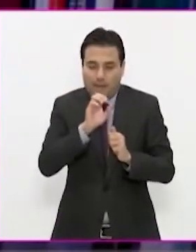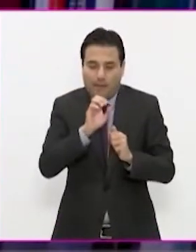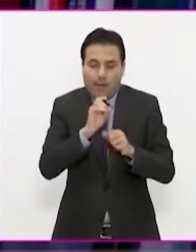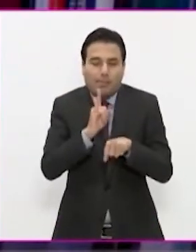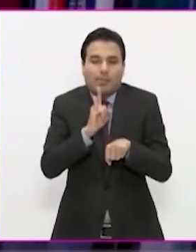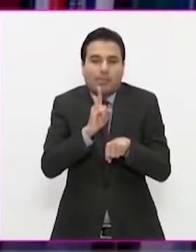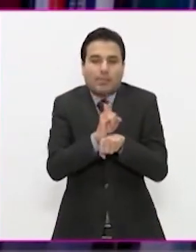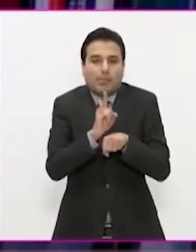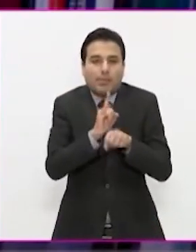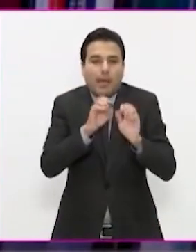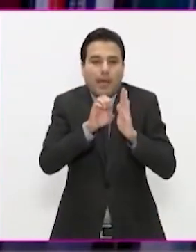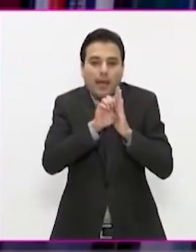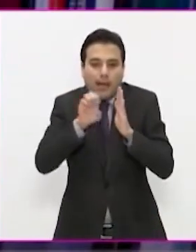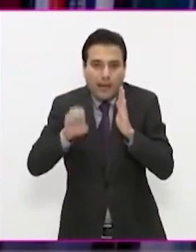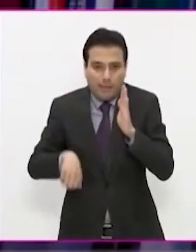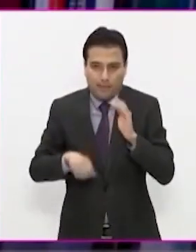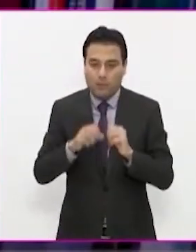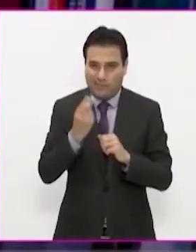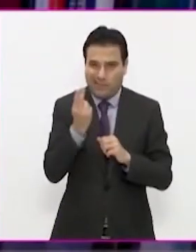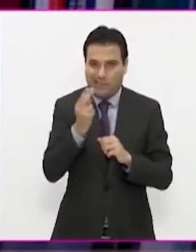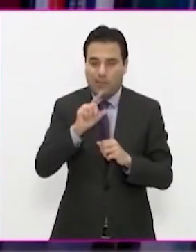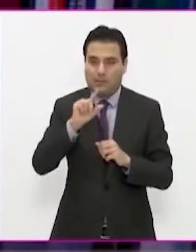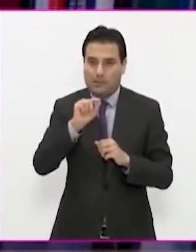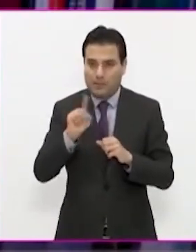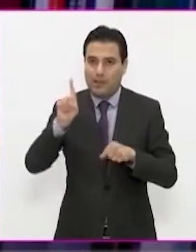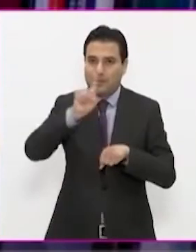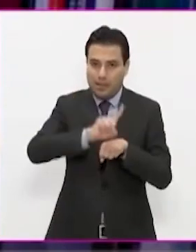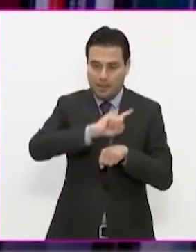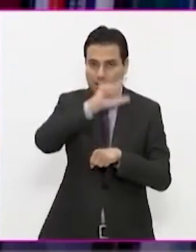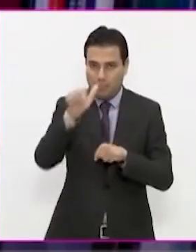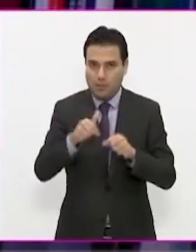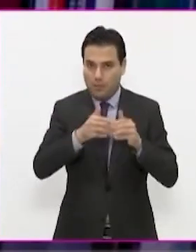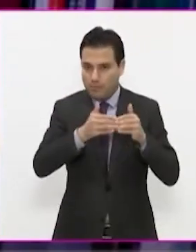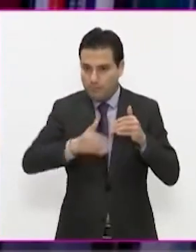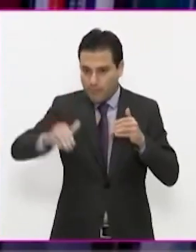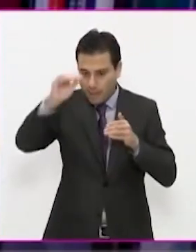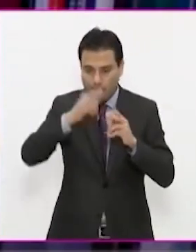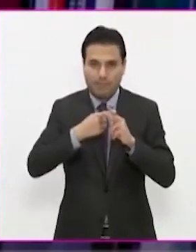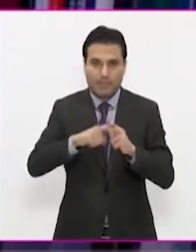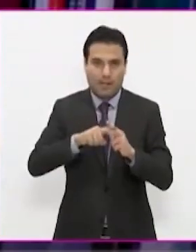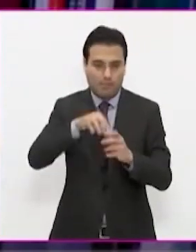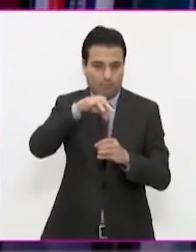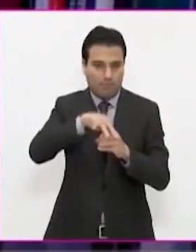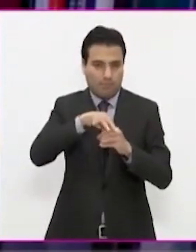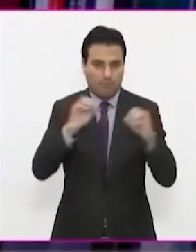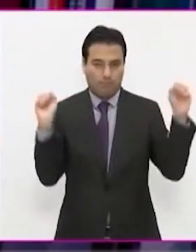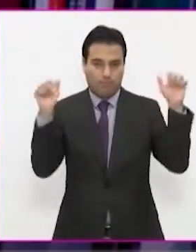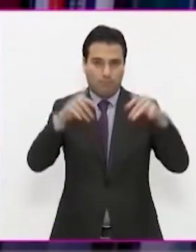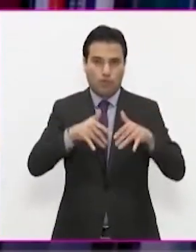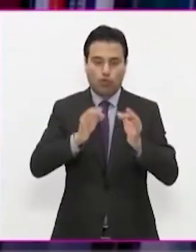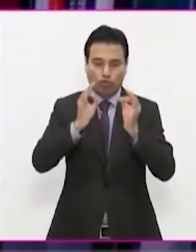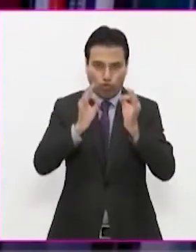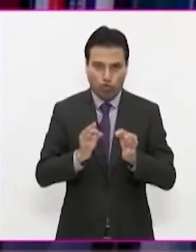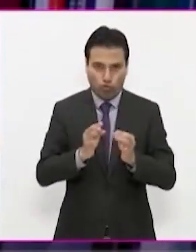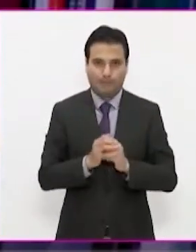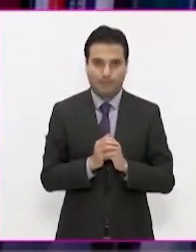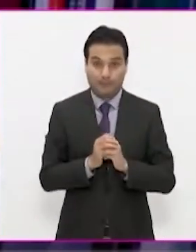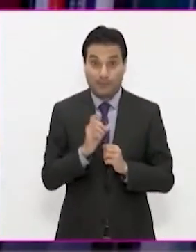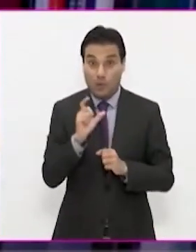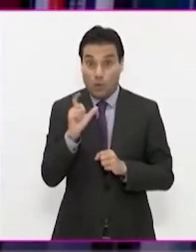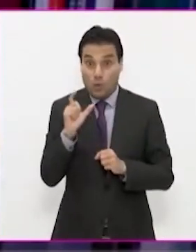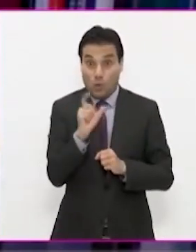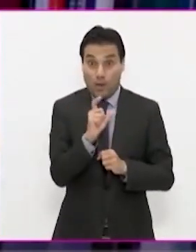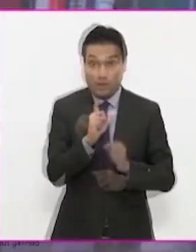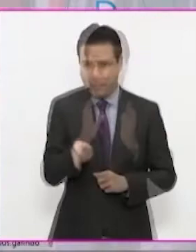70 días que necesitamos para que la jornada electoral las jornadas electorales ocurra una vez que haya